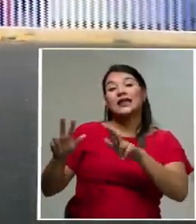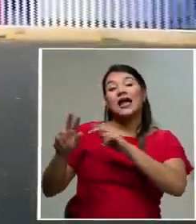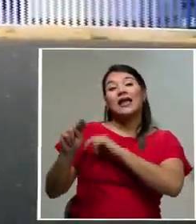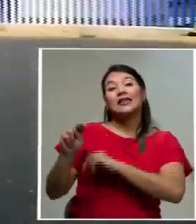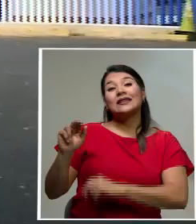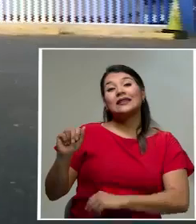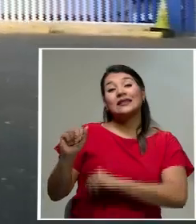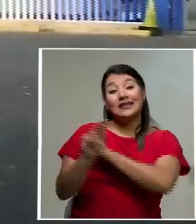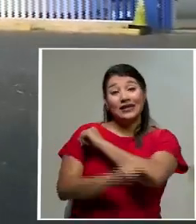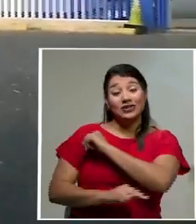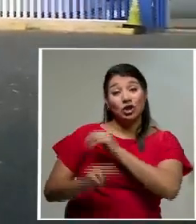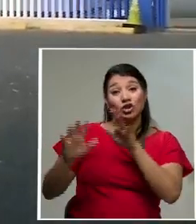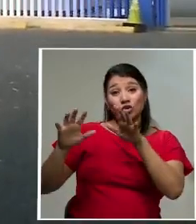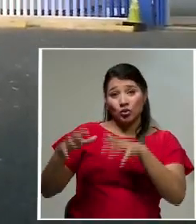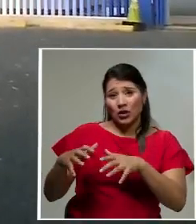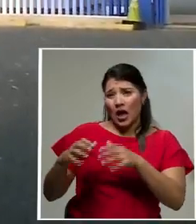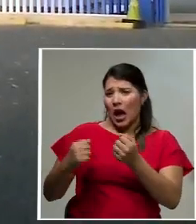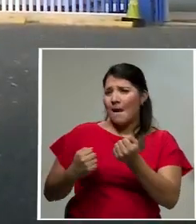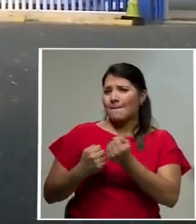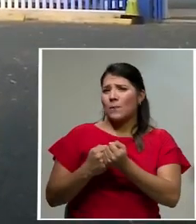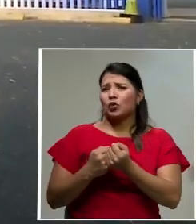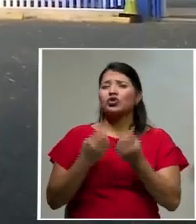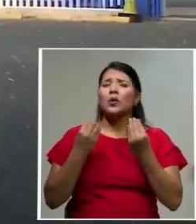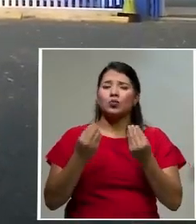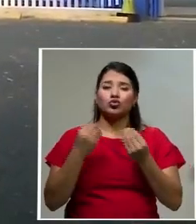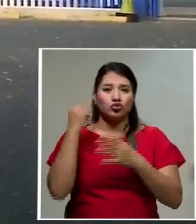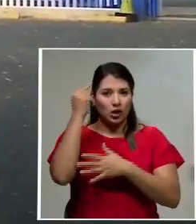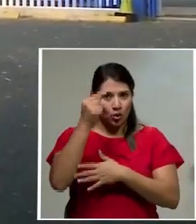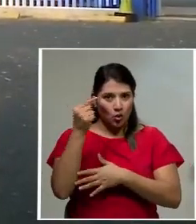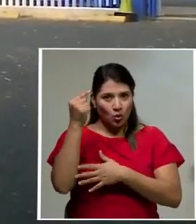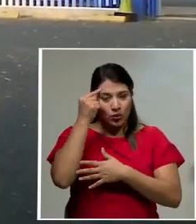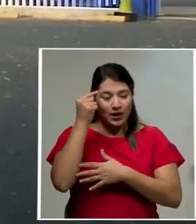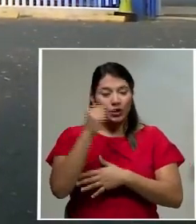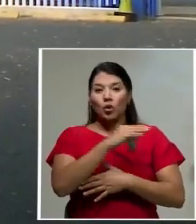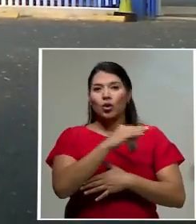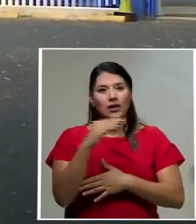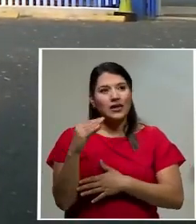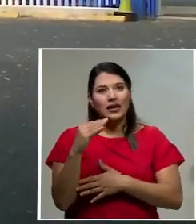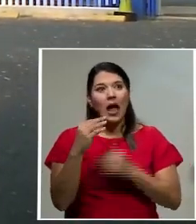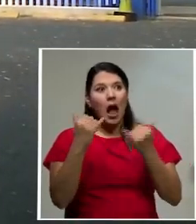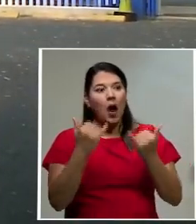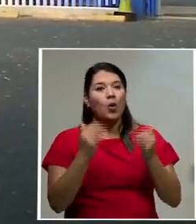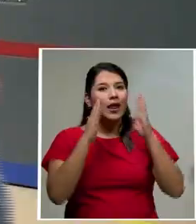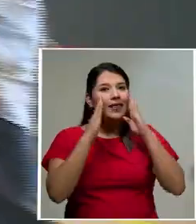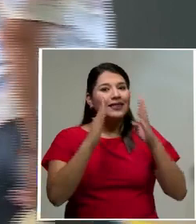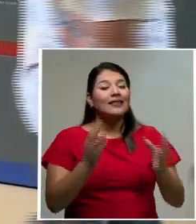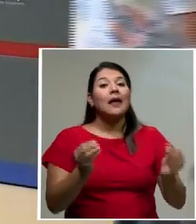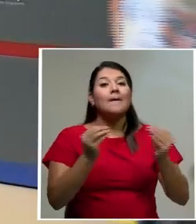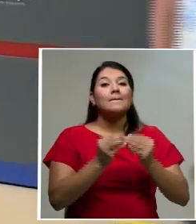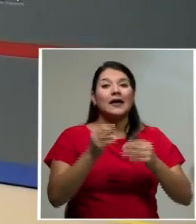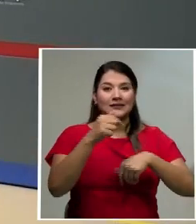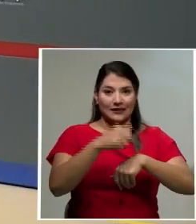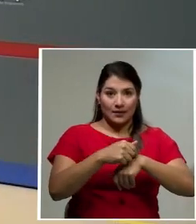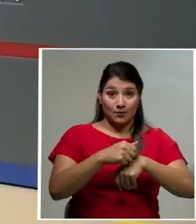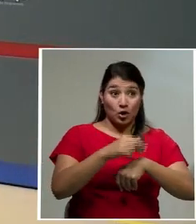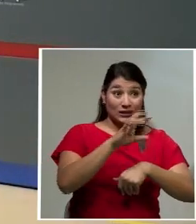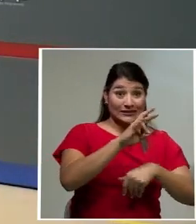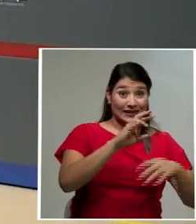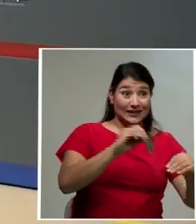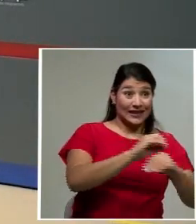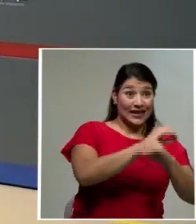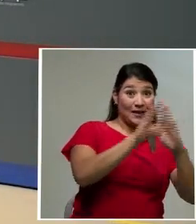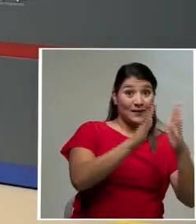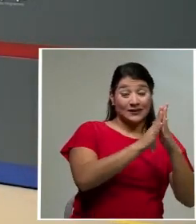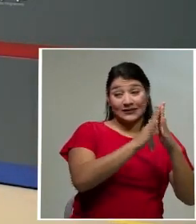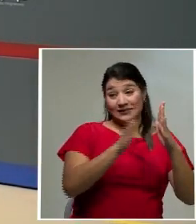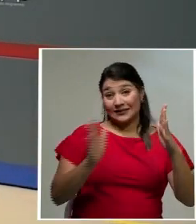ha apoyado bastante al gobierno y ha hecho apertura de horarios en la unidad de refugio desde las 7 de la mañana hasta las 6 de la